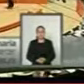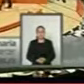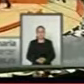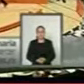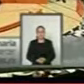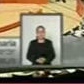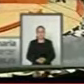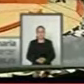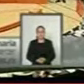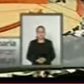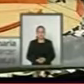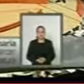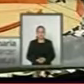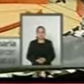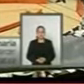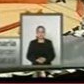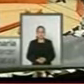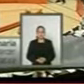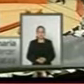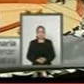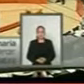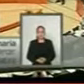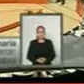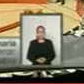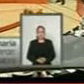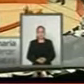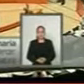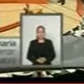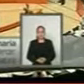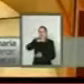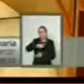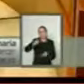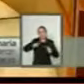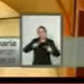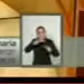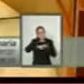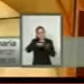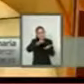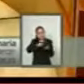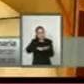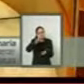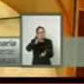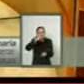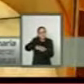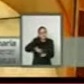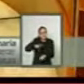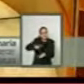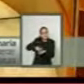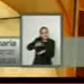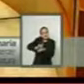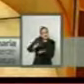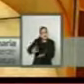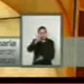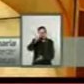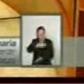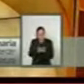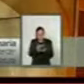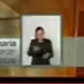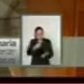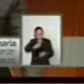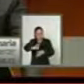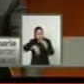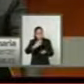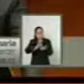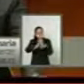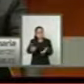del fiscal especial en delitos electorales. Ellos no están de acuerdo finalmente con lo que aprobó la Junta de Coordinación Política